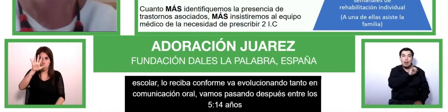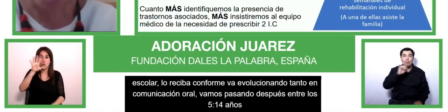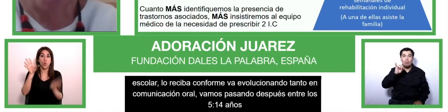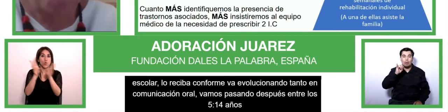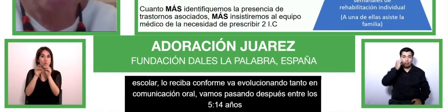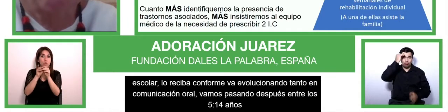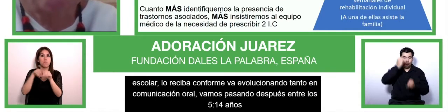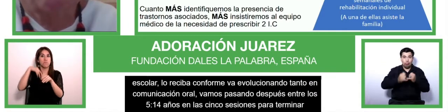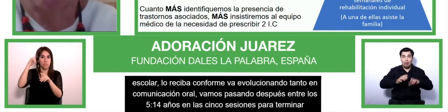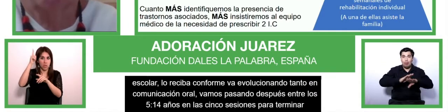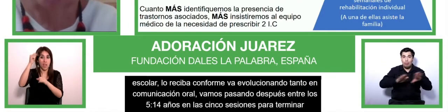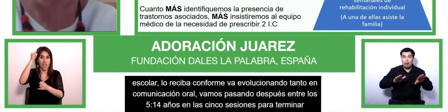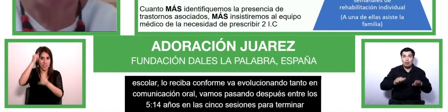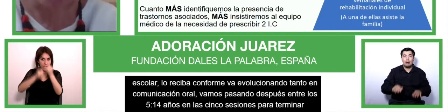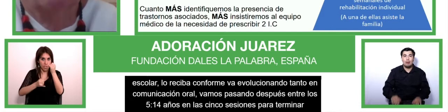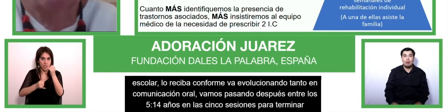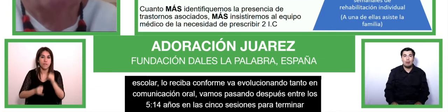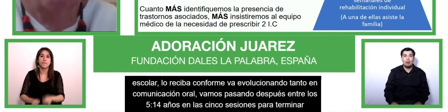el pico